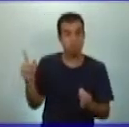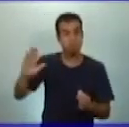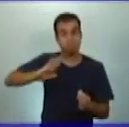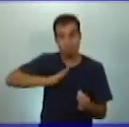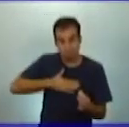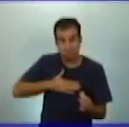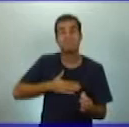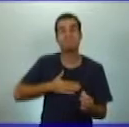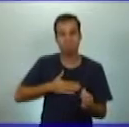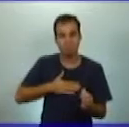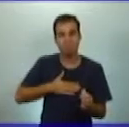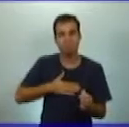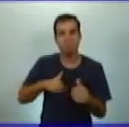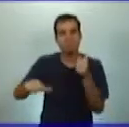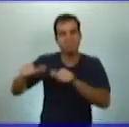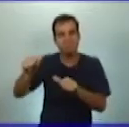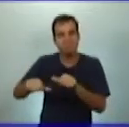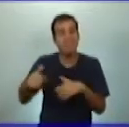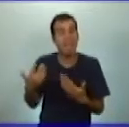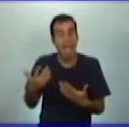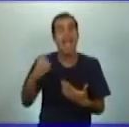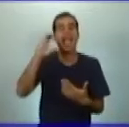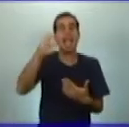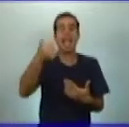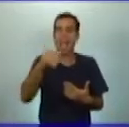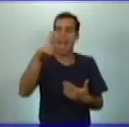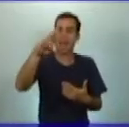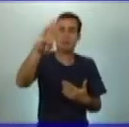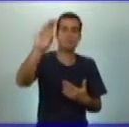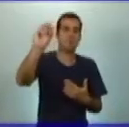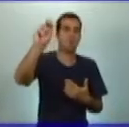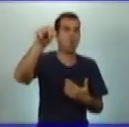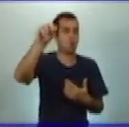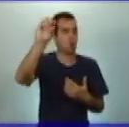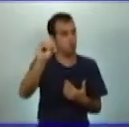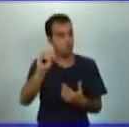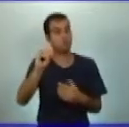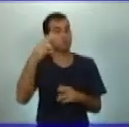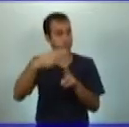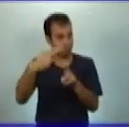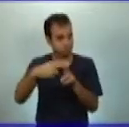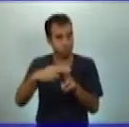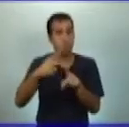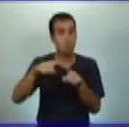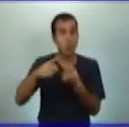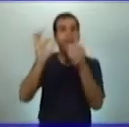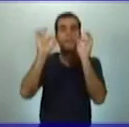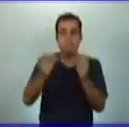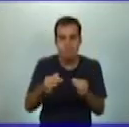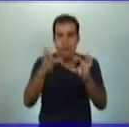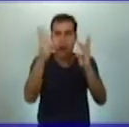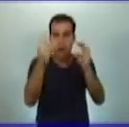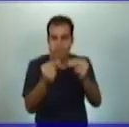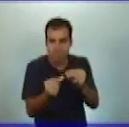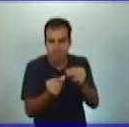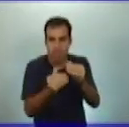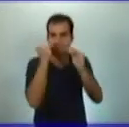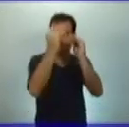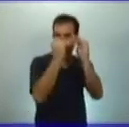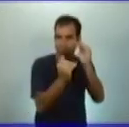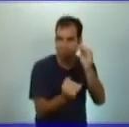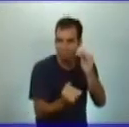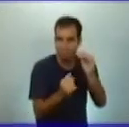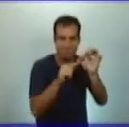al elemento químico carbono. ¿Por qué? Porque todos tienen la misma cantidad de protones en su